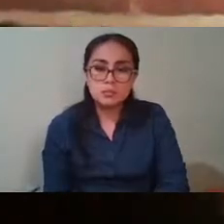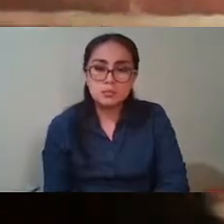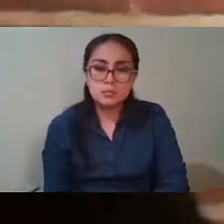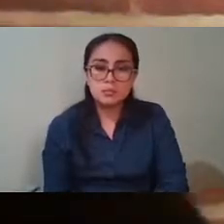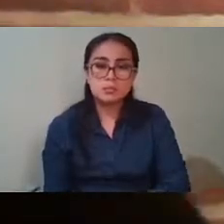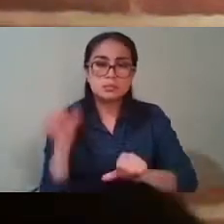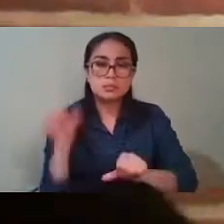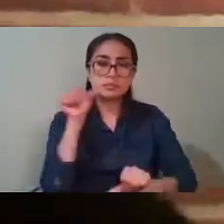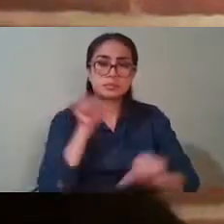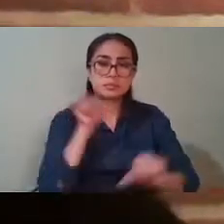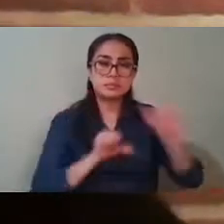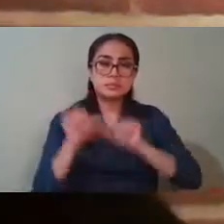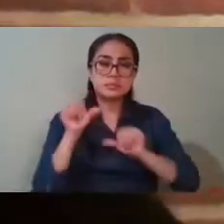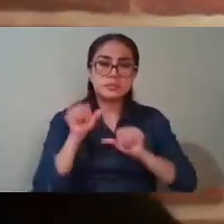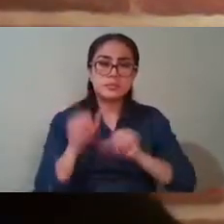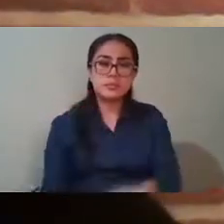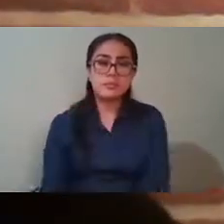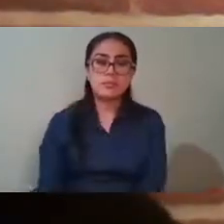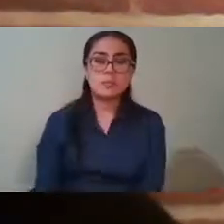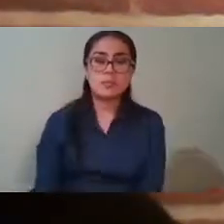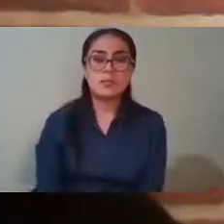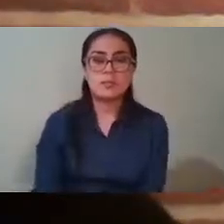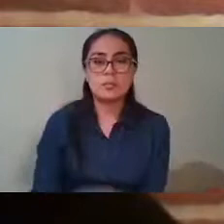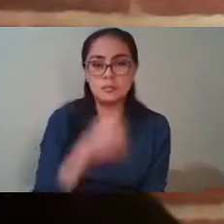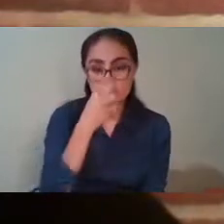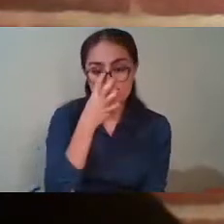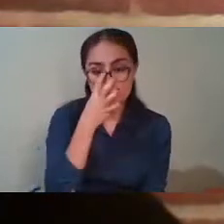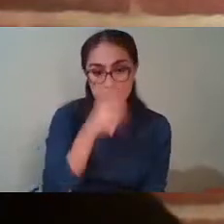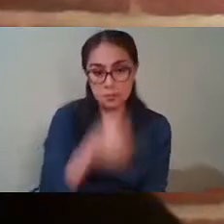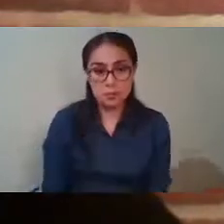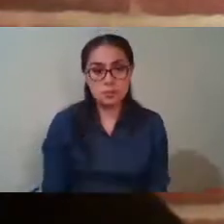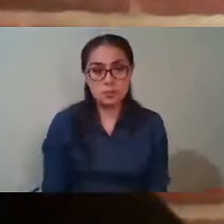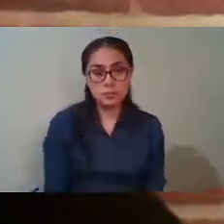En principio, aceptando